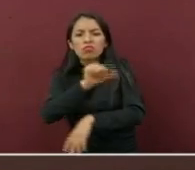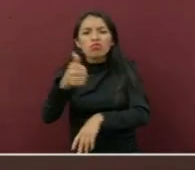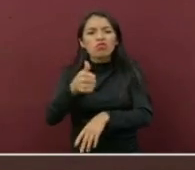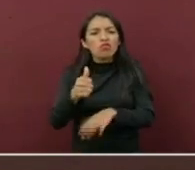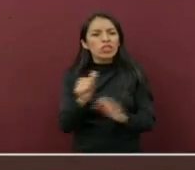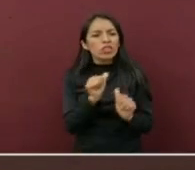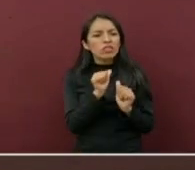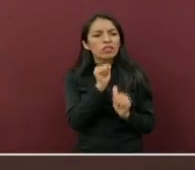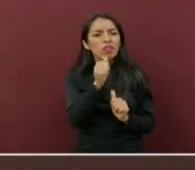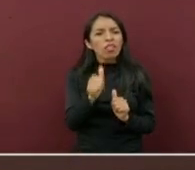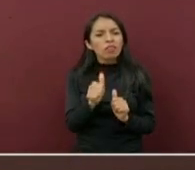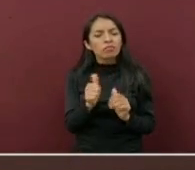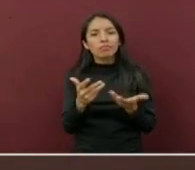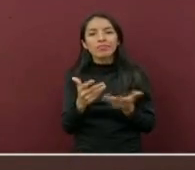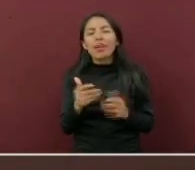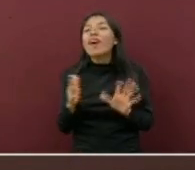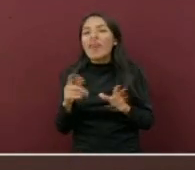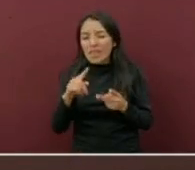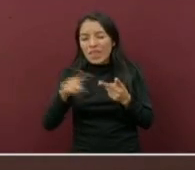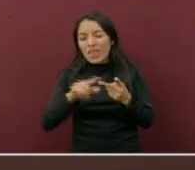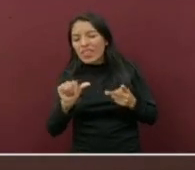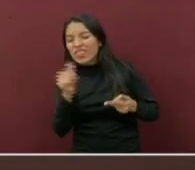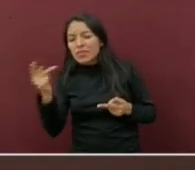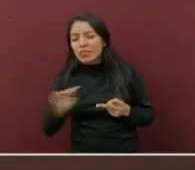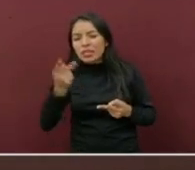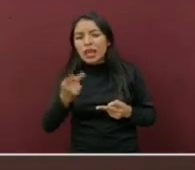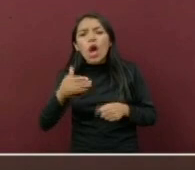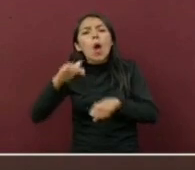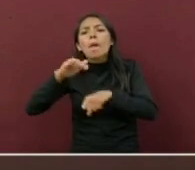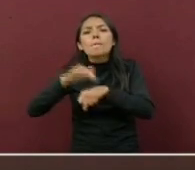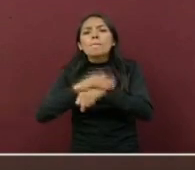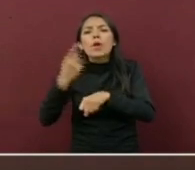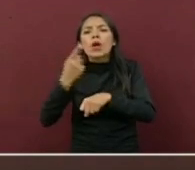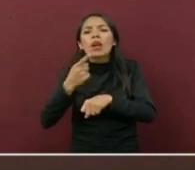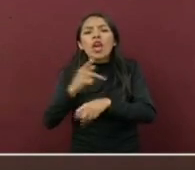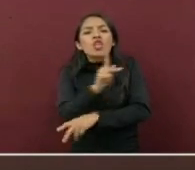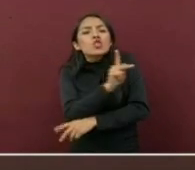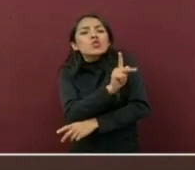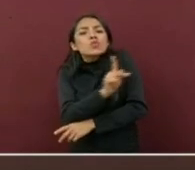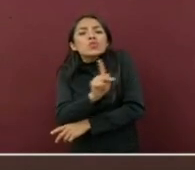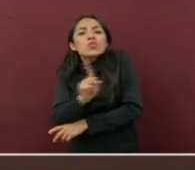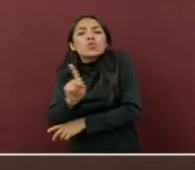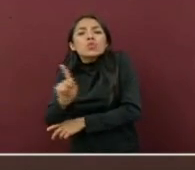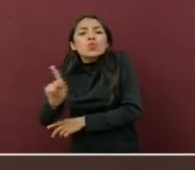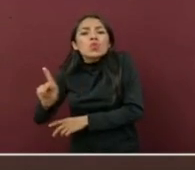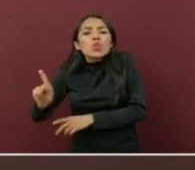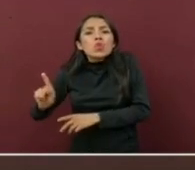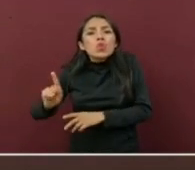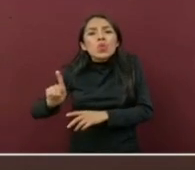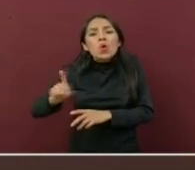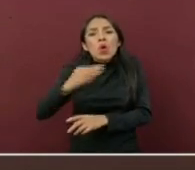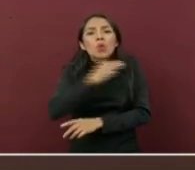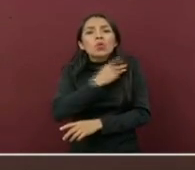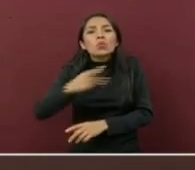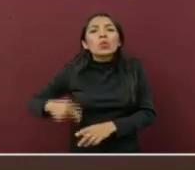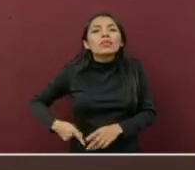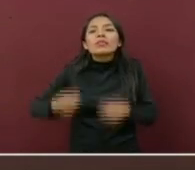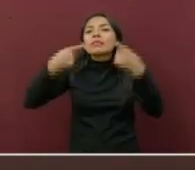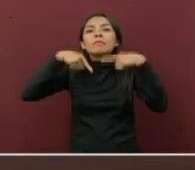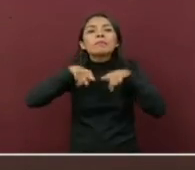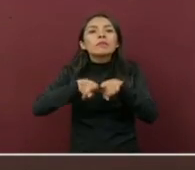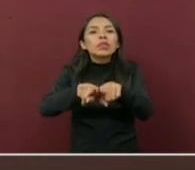el por qué no se comienza en todo el estado al mismo tiempo esas son las preguntas les